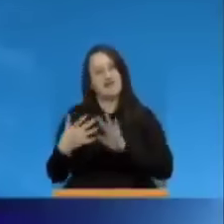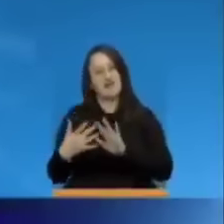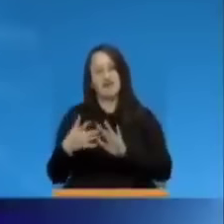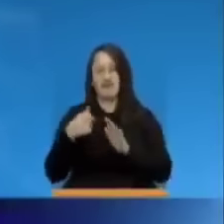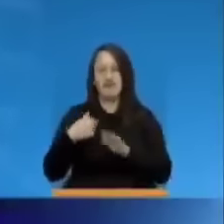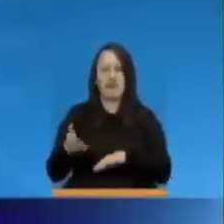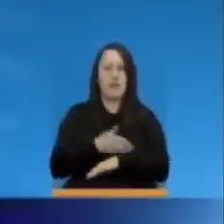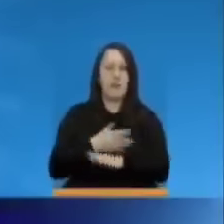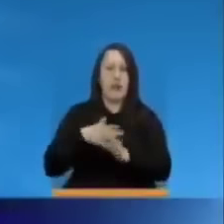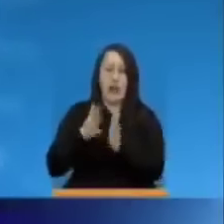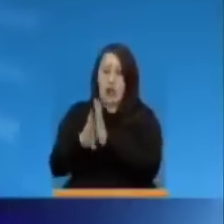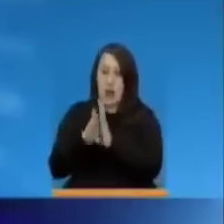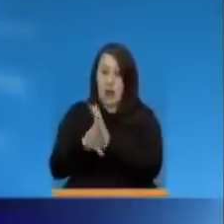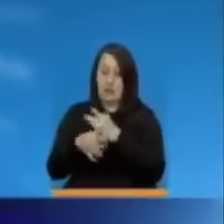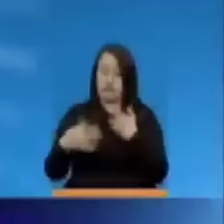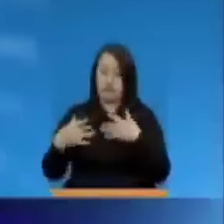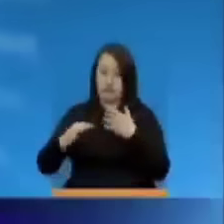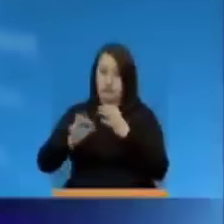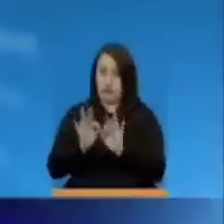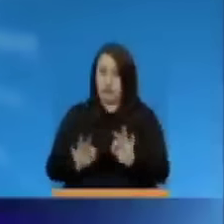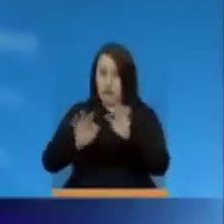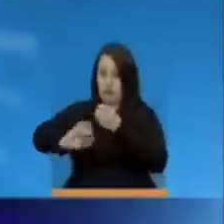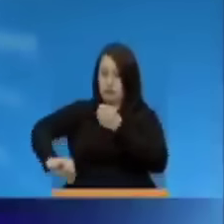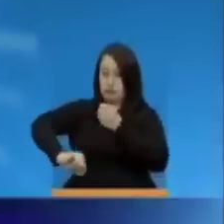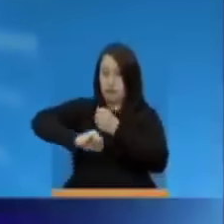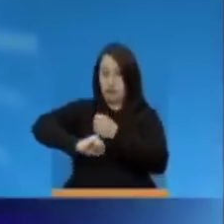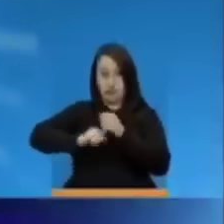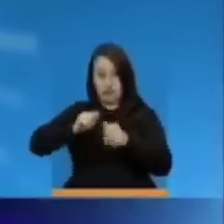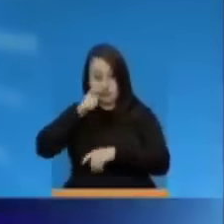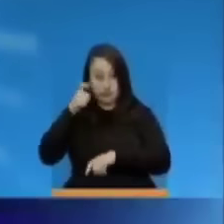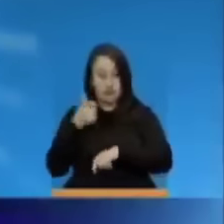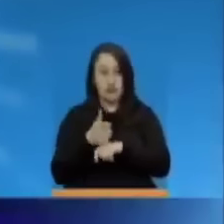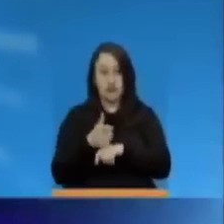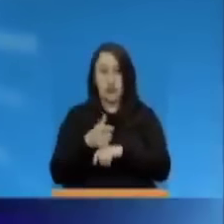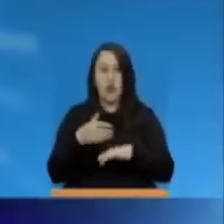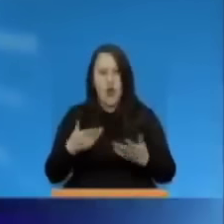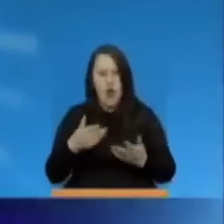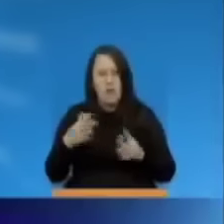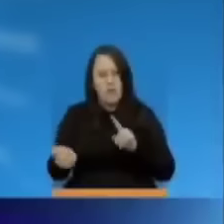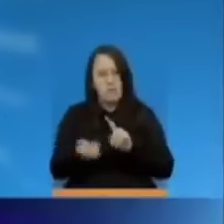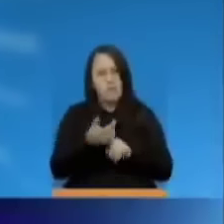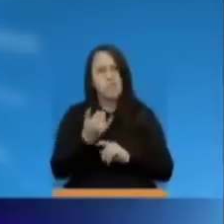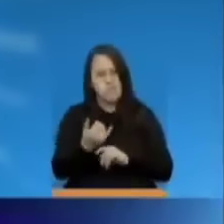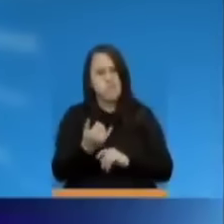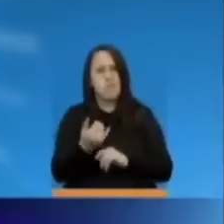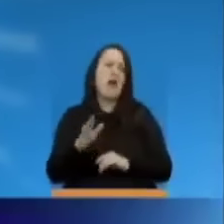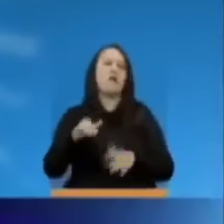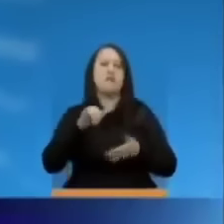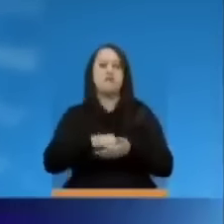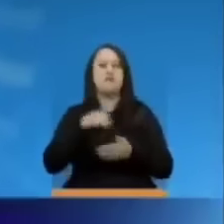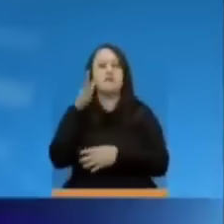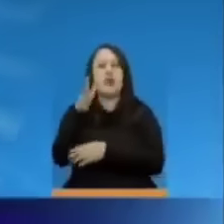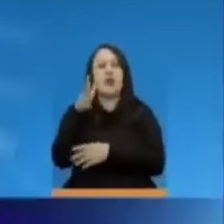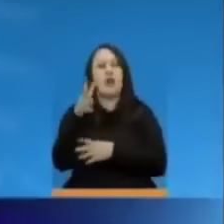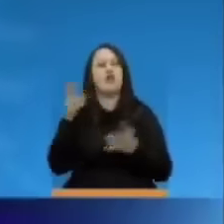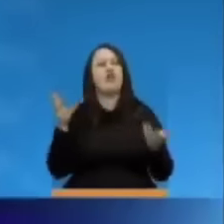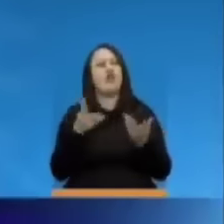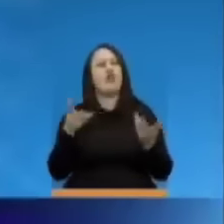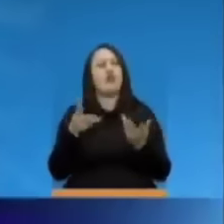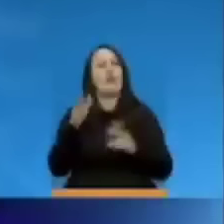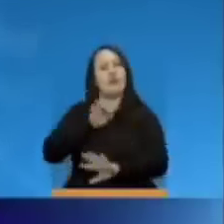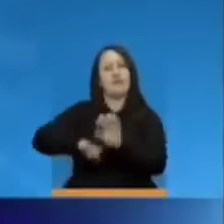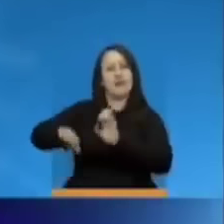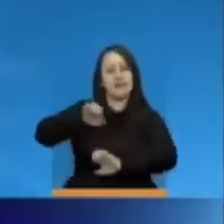comentando a Alex la necesidad de contar con el apoyo de Eduardo para el correcto seguimiento de los leads encontrados durante nuestra exposición en Colombia en la Feria Expo